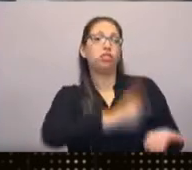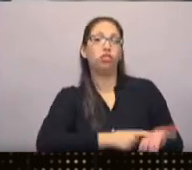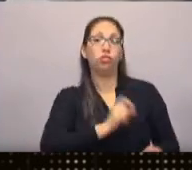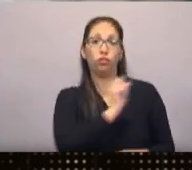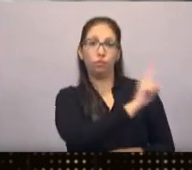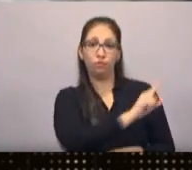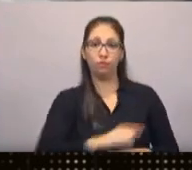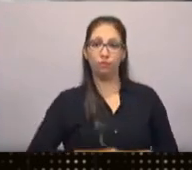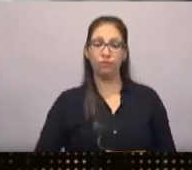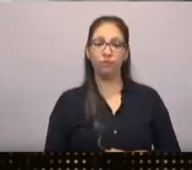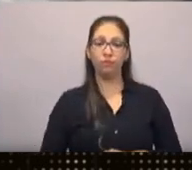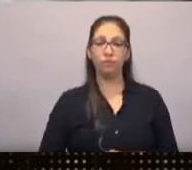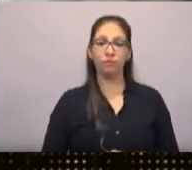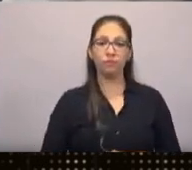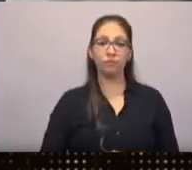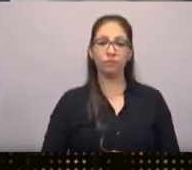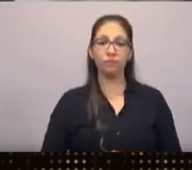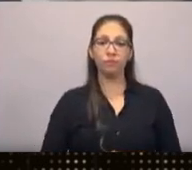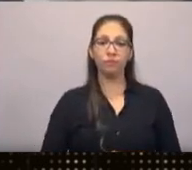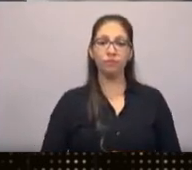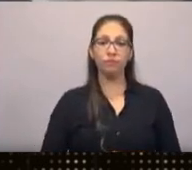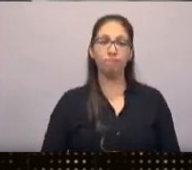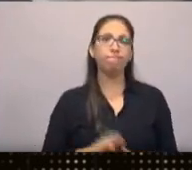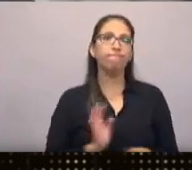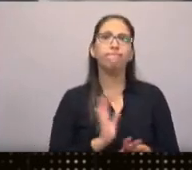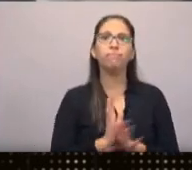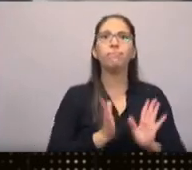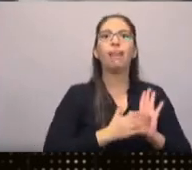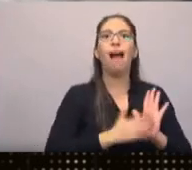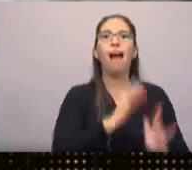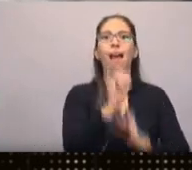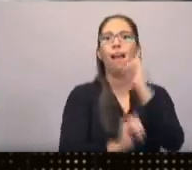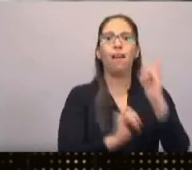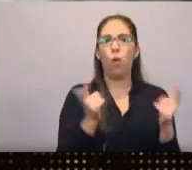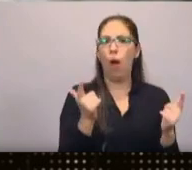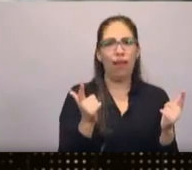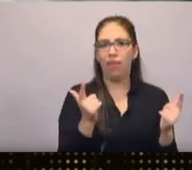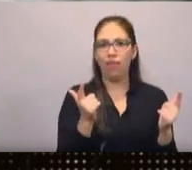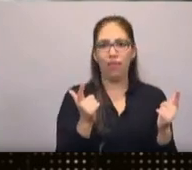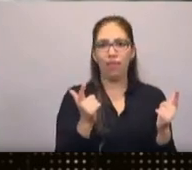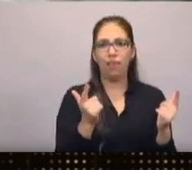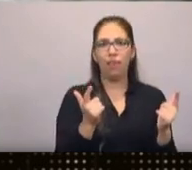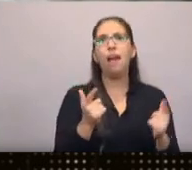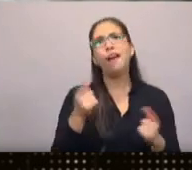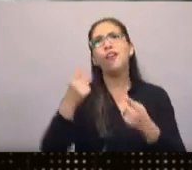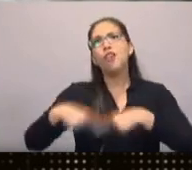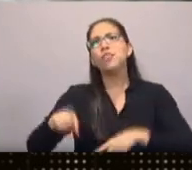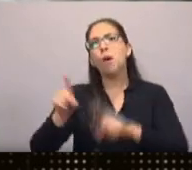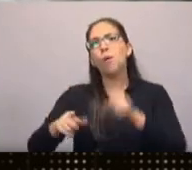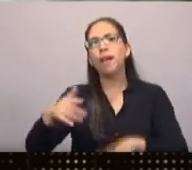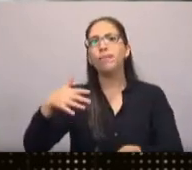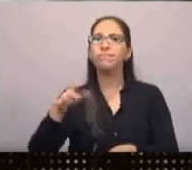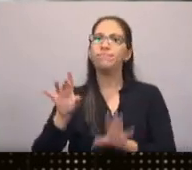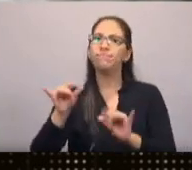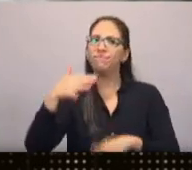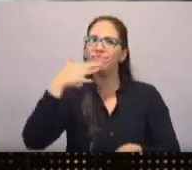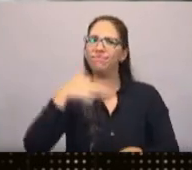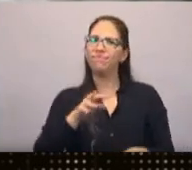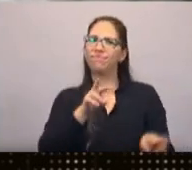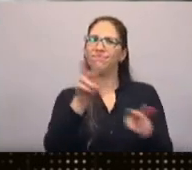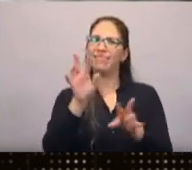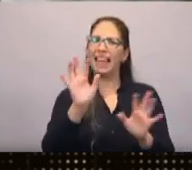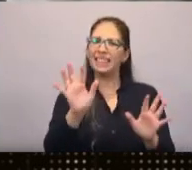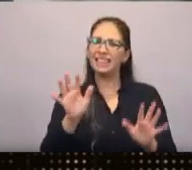veces ya de manera inexplicable Como tantas cosas que que son difíciles de comprender no